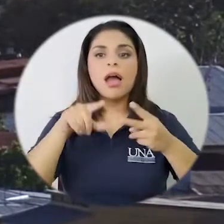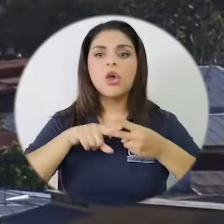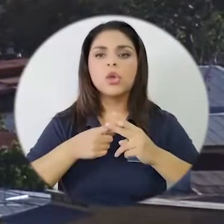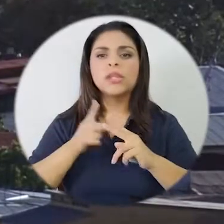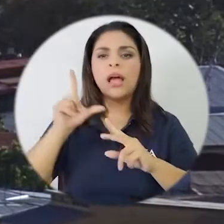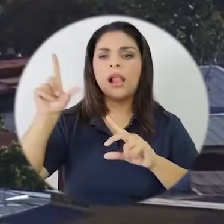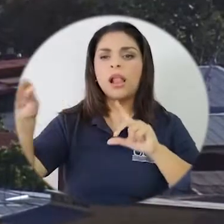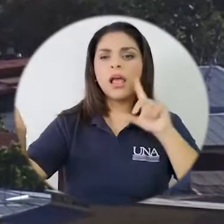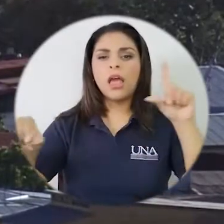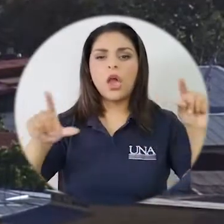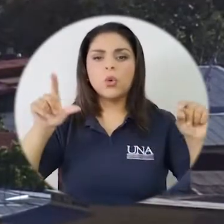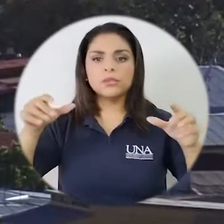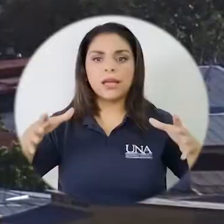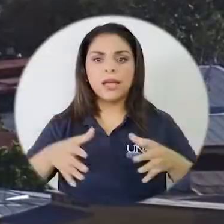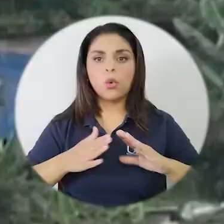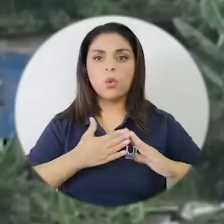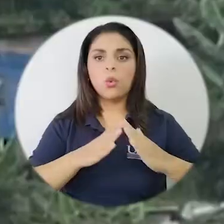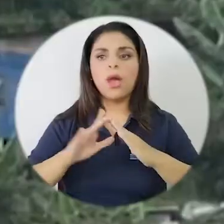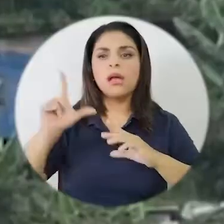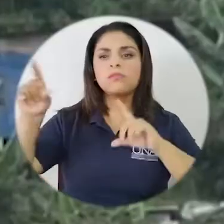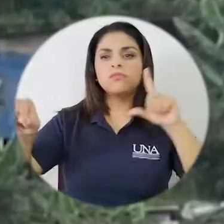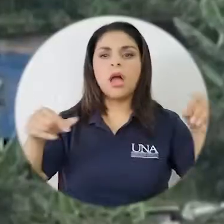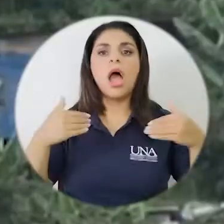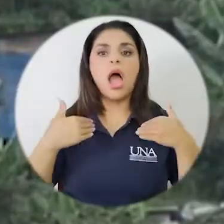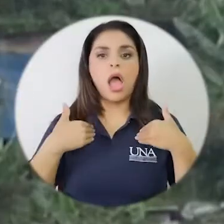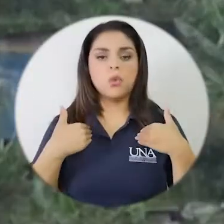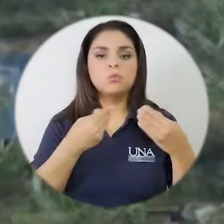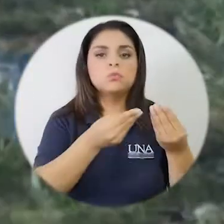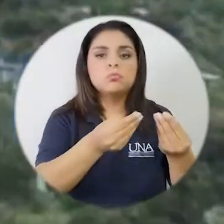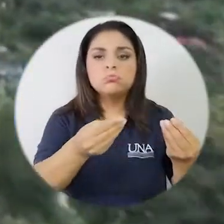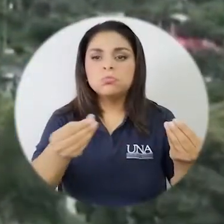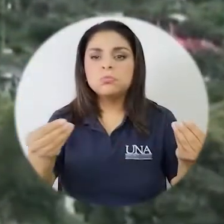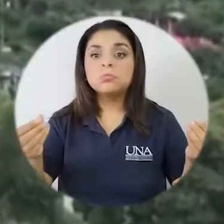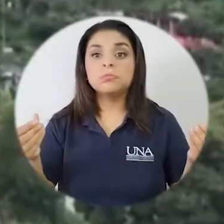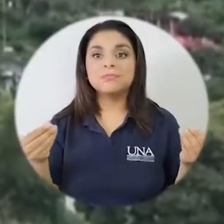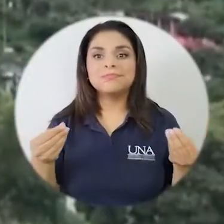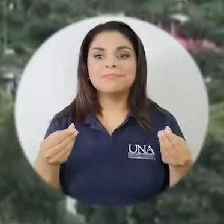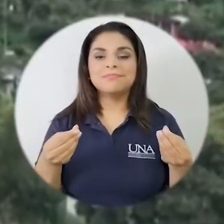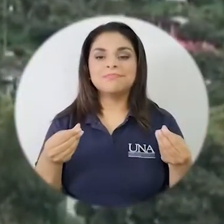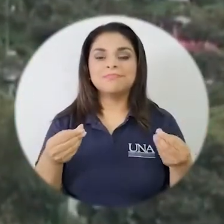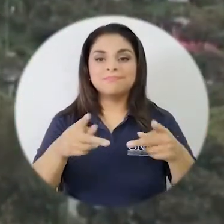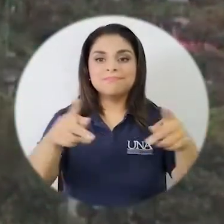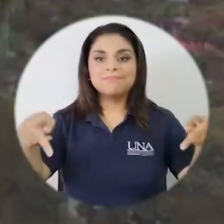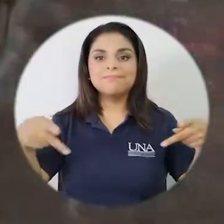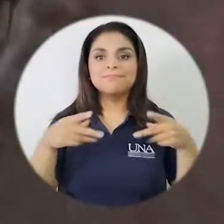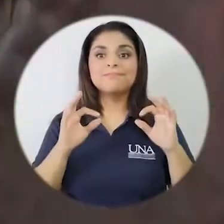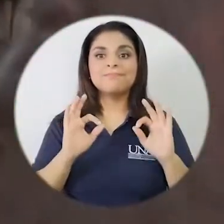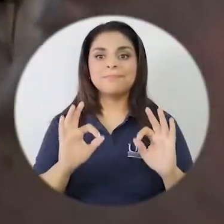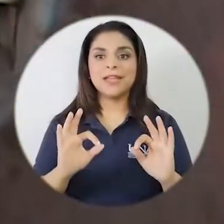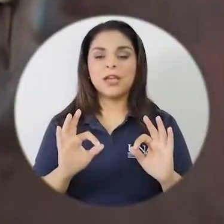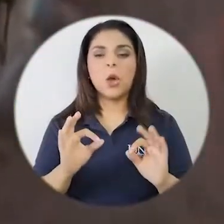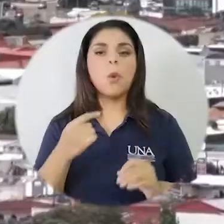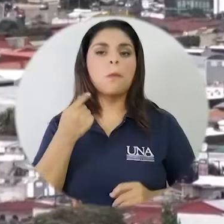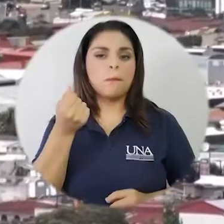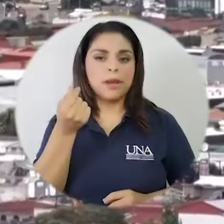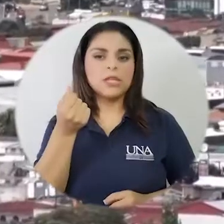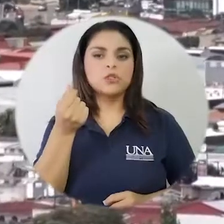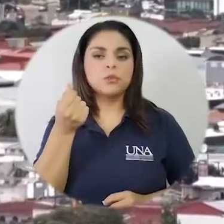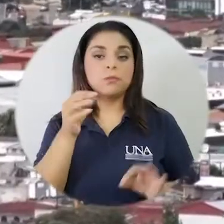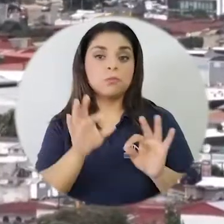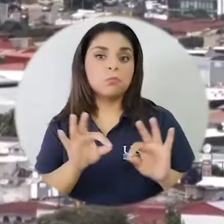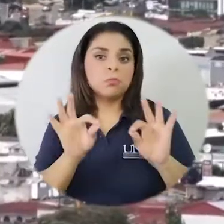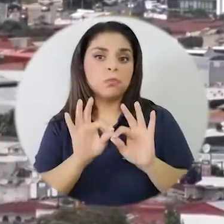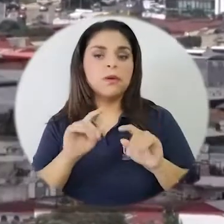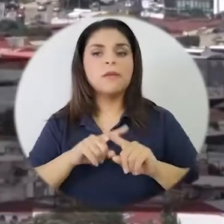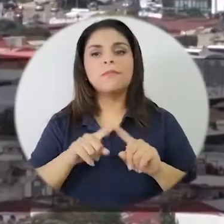ya más lejano de los centros urbanos alguna tierra disponible a un precio razonable, pero ya eso no es lo que